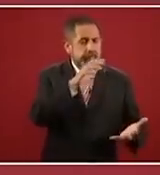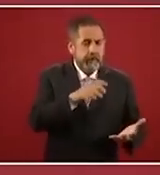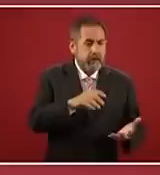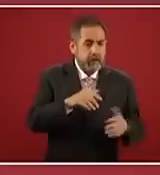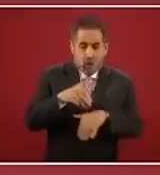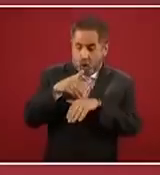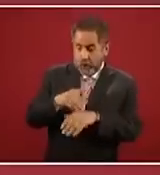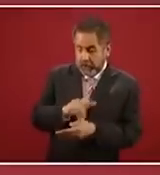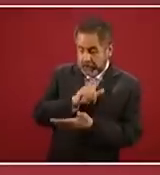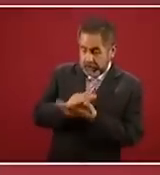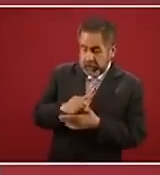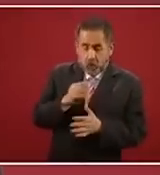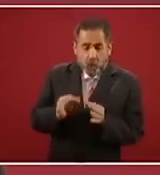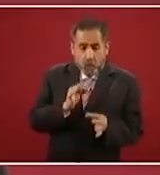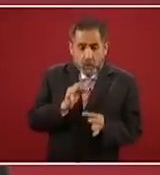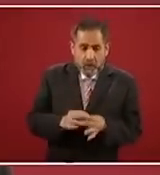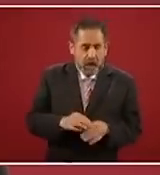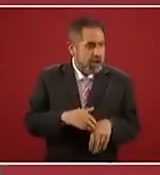ley,